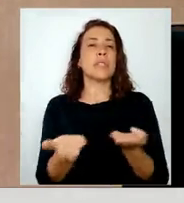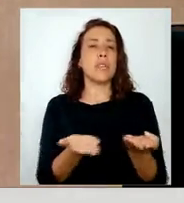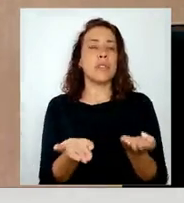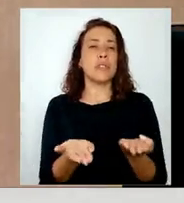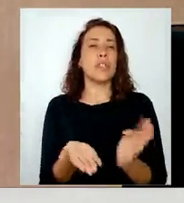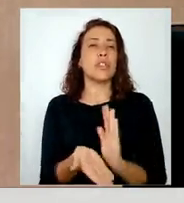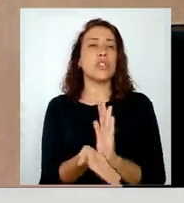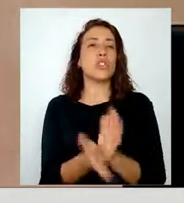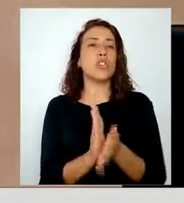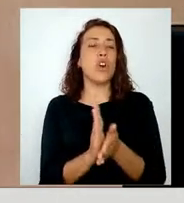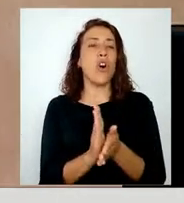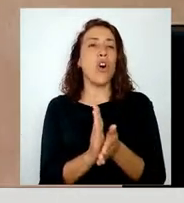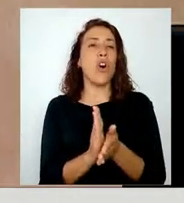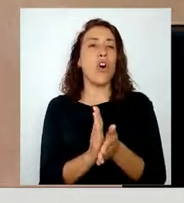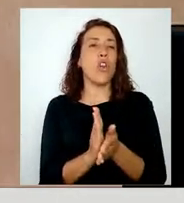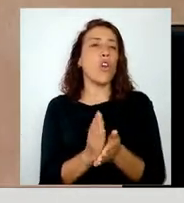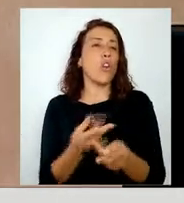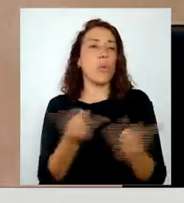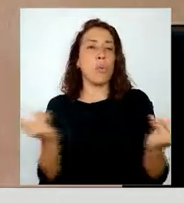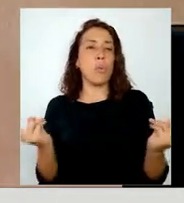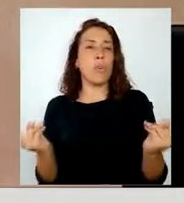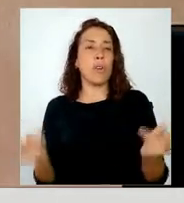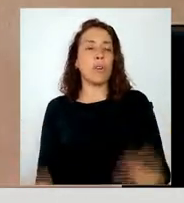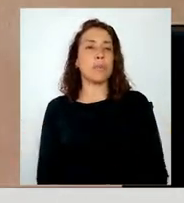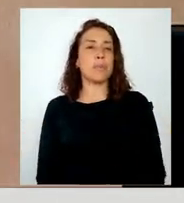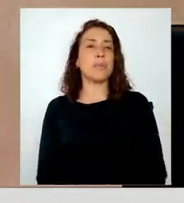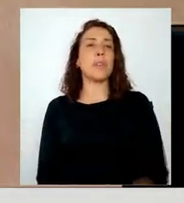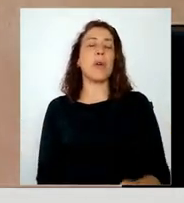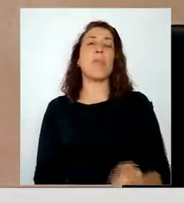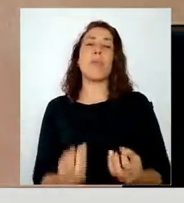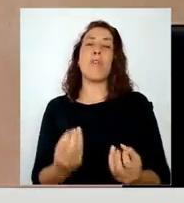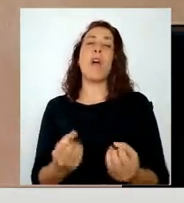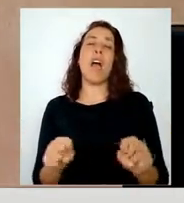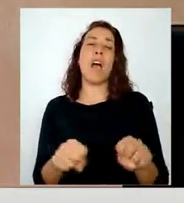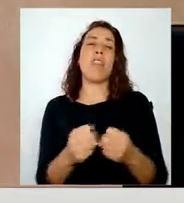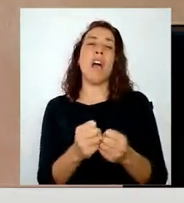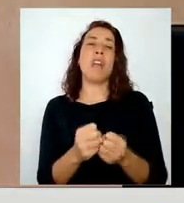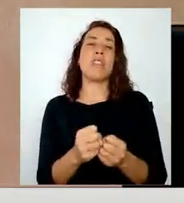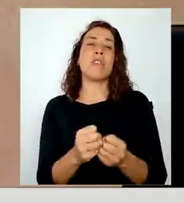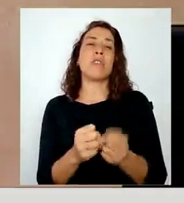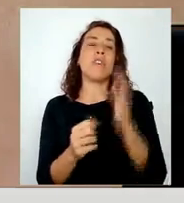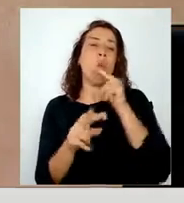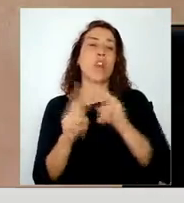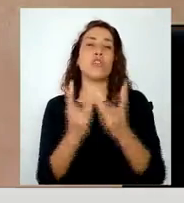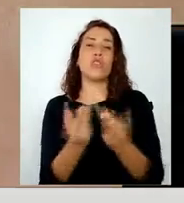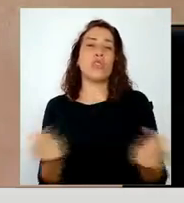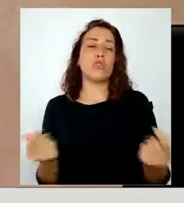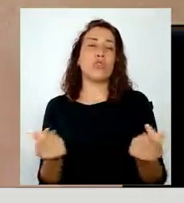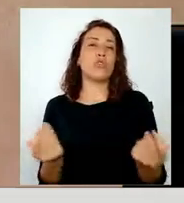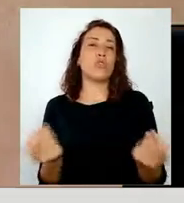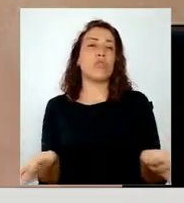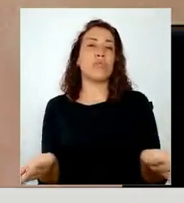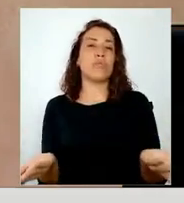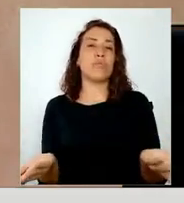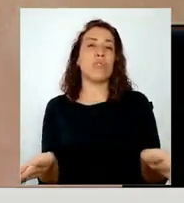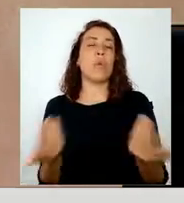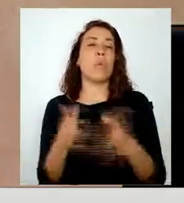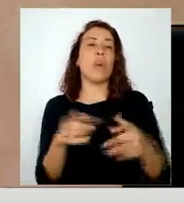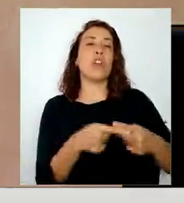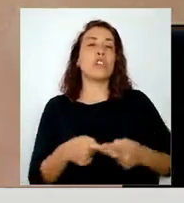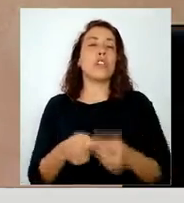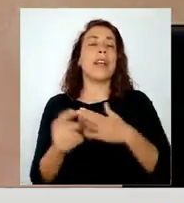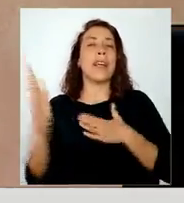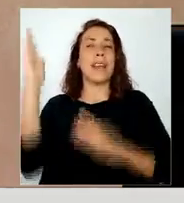Y eso sin duda produce un daño Irreversible en cualquier sociedad que pretenda progresar por eso